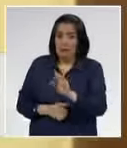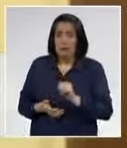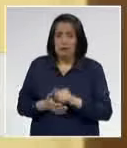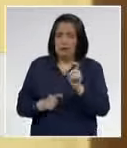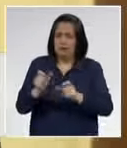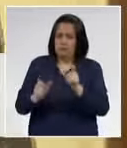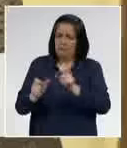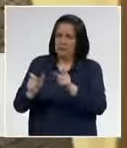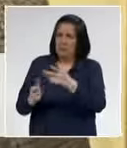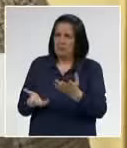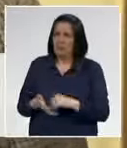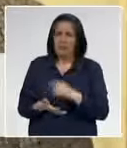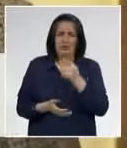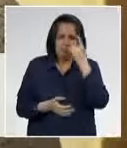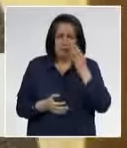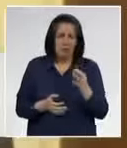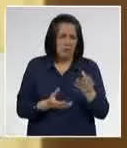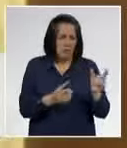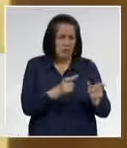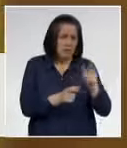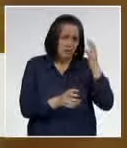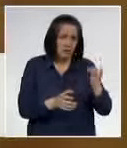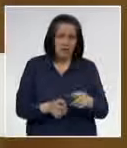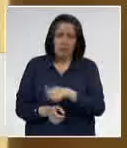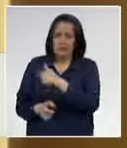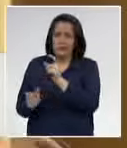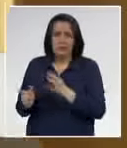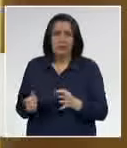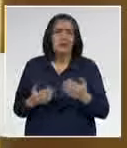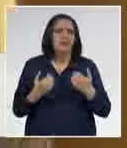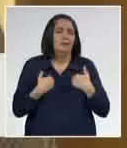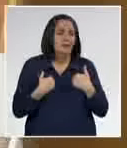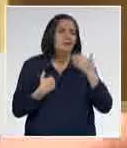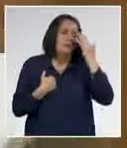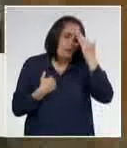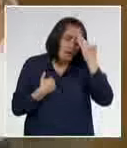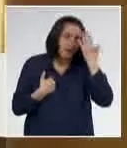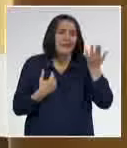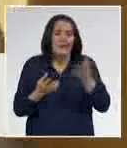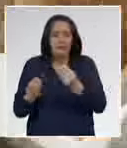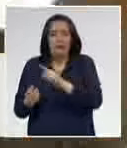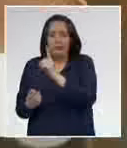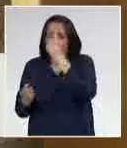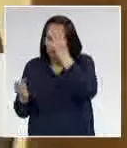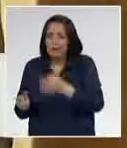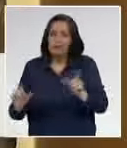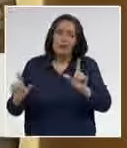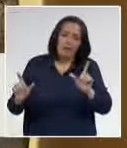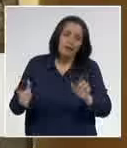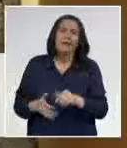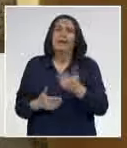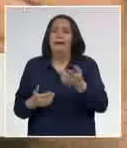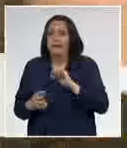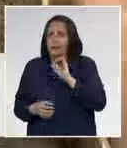tienen... Muchos creen usted, pero muchos no creen muchos usted. No claro. creen. Yo soy consciente que muchos no creen porque siempre los canales claro. me siguen